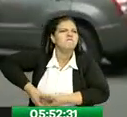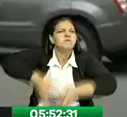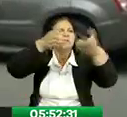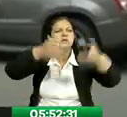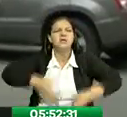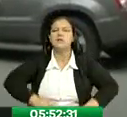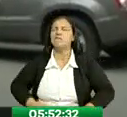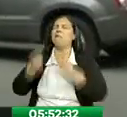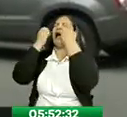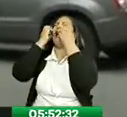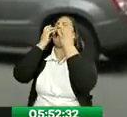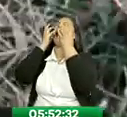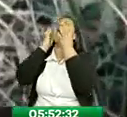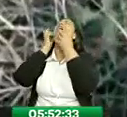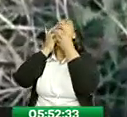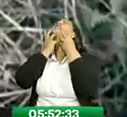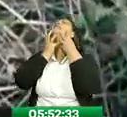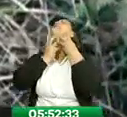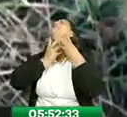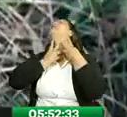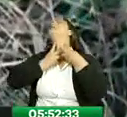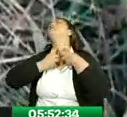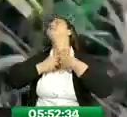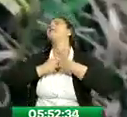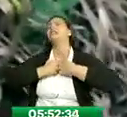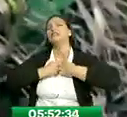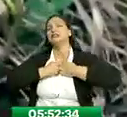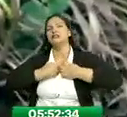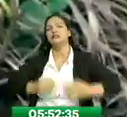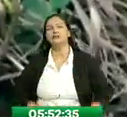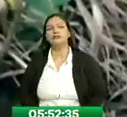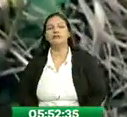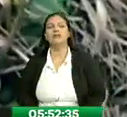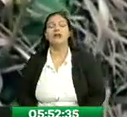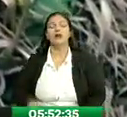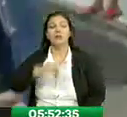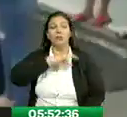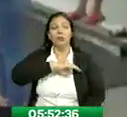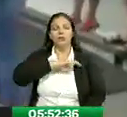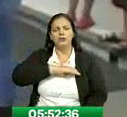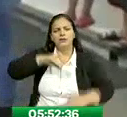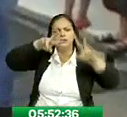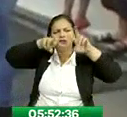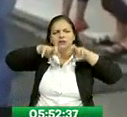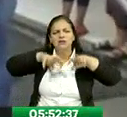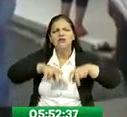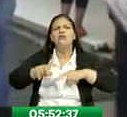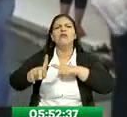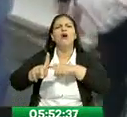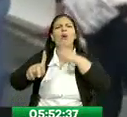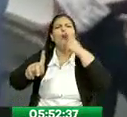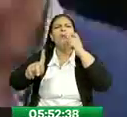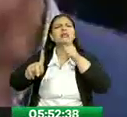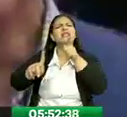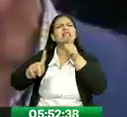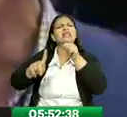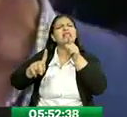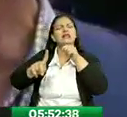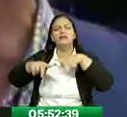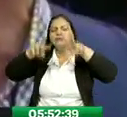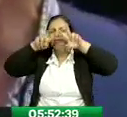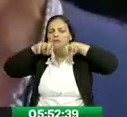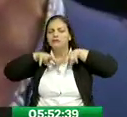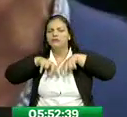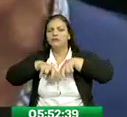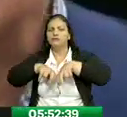Gobernación y Policía Nacional ya trabajan en las investigaciones para identificar al presunto agresor. Estamos tratando